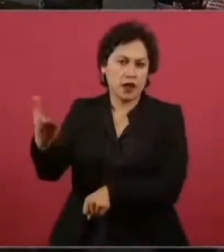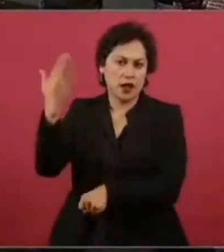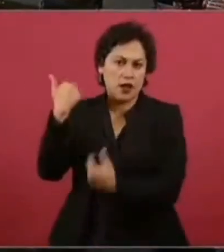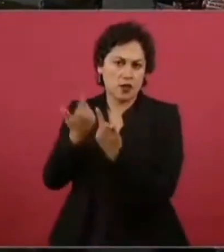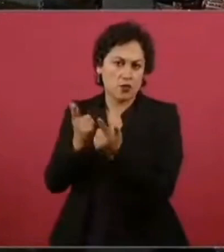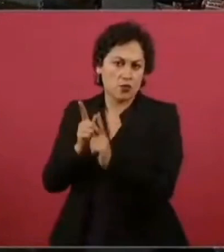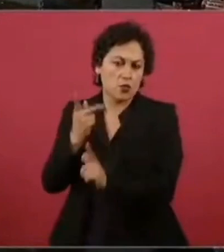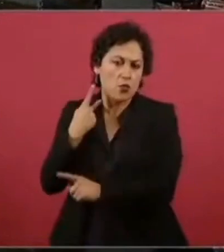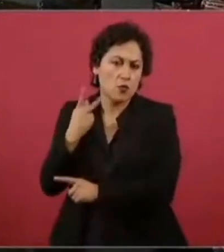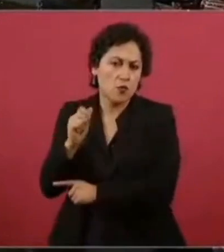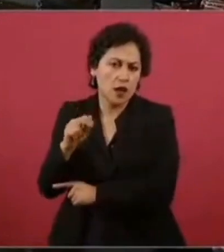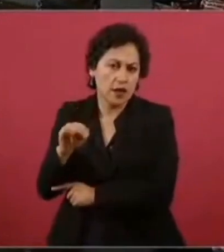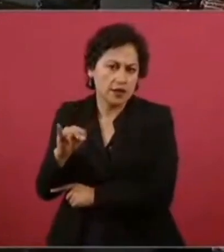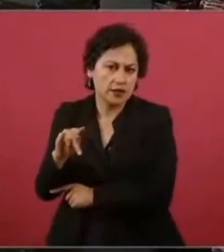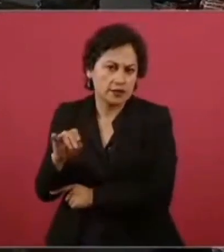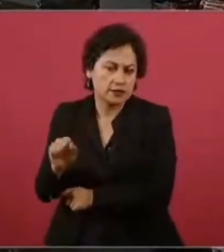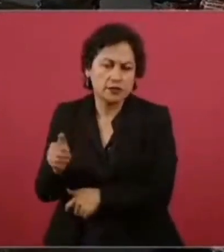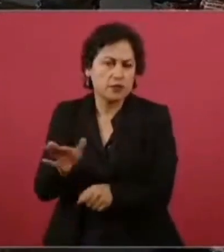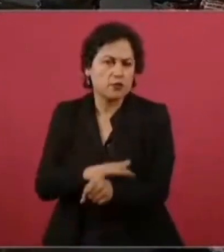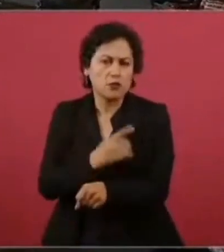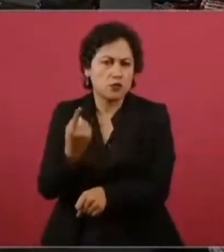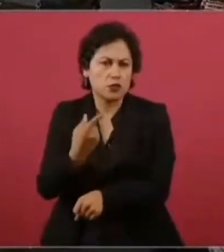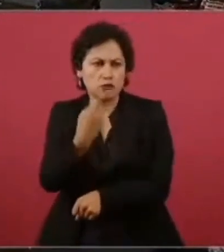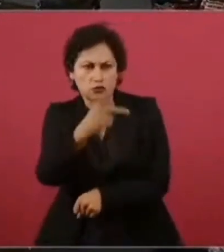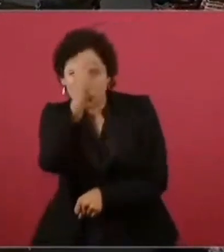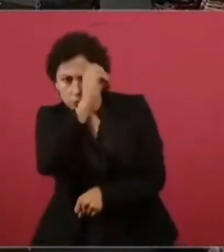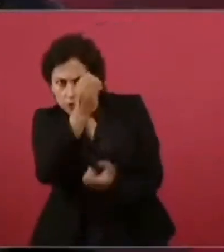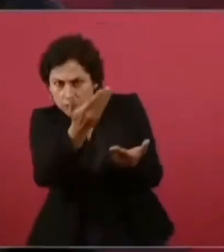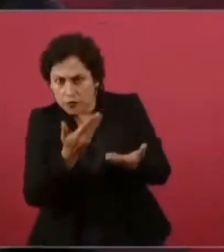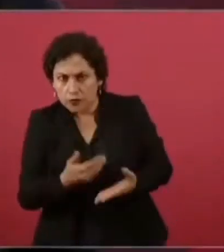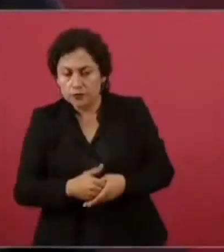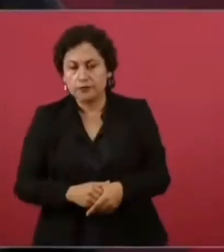¿Qué opina al respecto? Pues que no hay